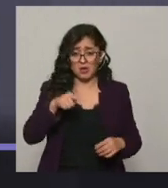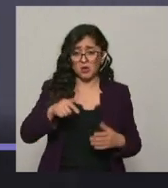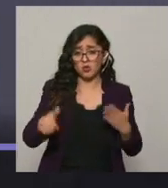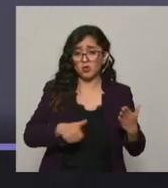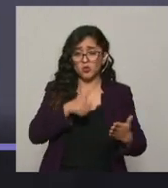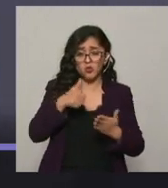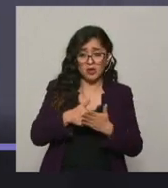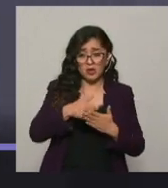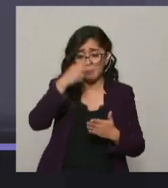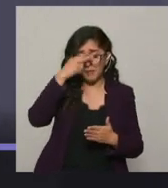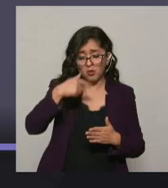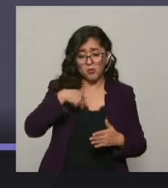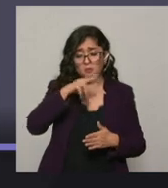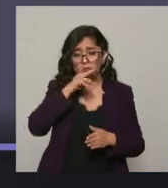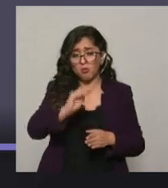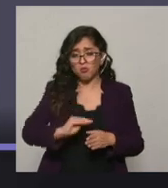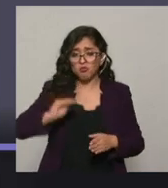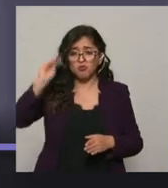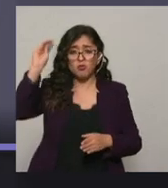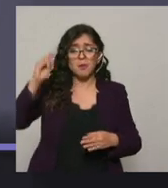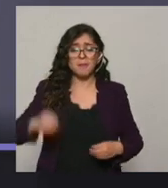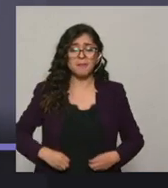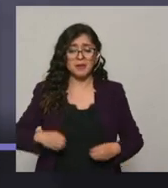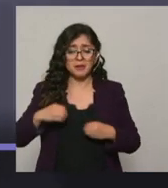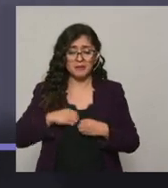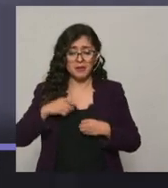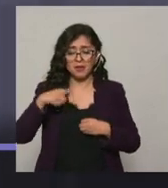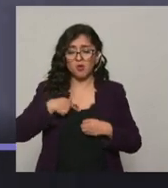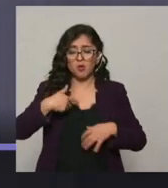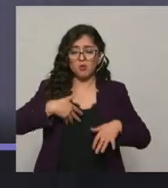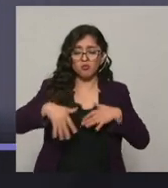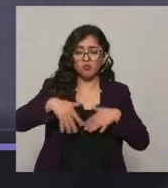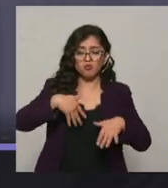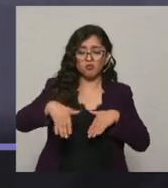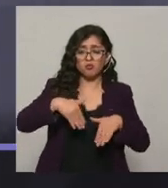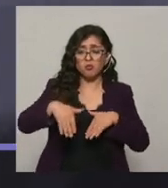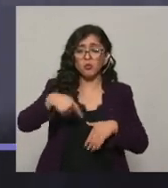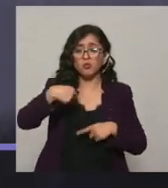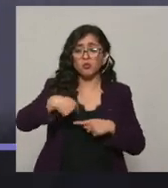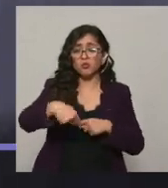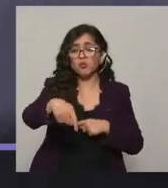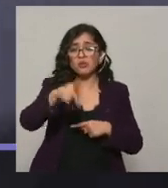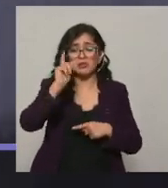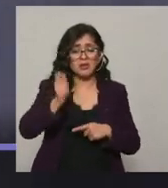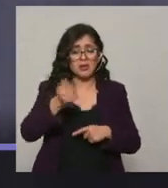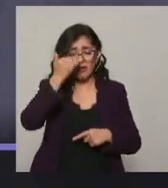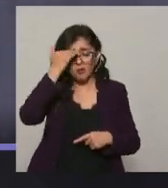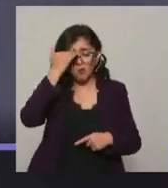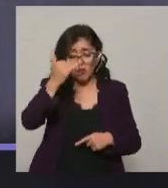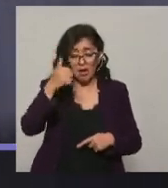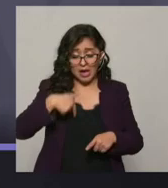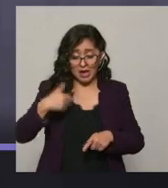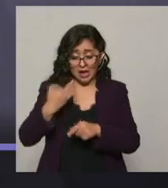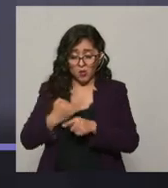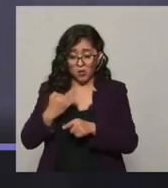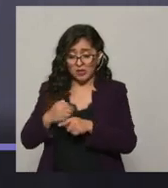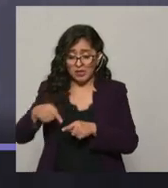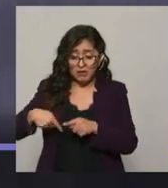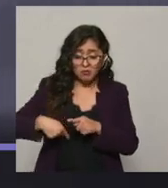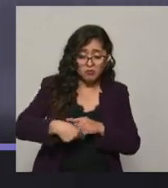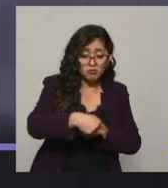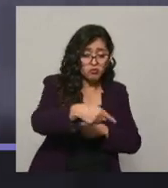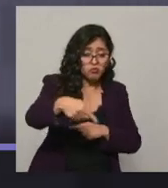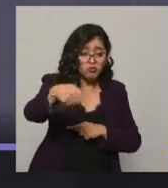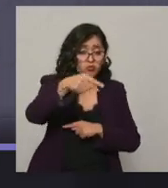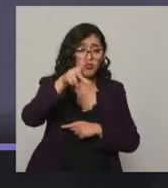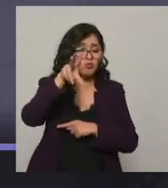ir de donde vivía. Yo en la Ciudad de México, o sea, en Oaxaca salía a caminar, ¿Aquí? aún con todo lo que hacía, no. Aquí ya no.